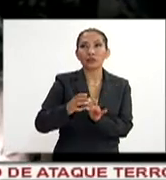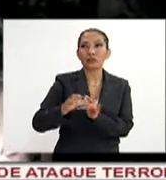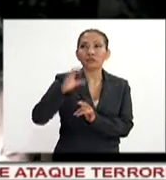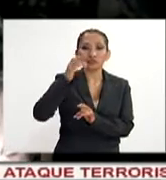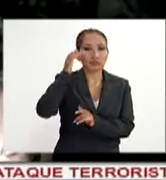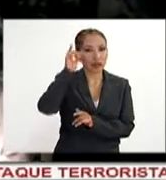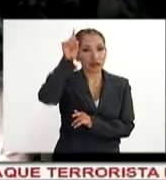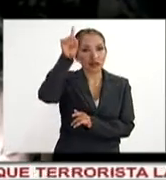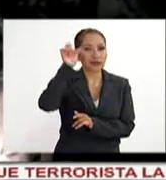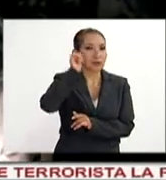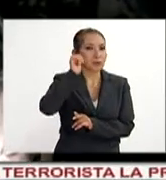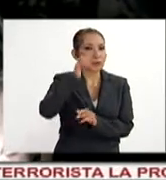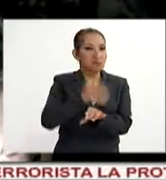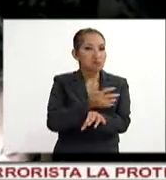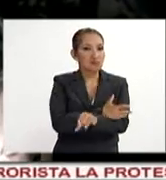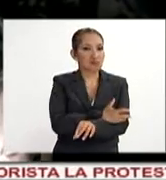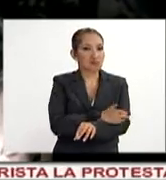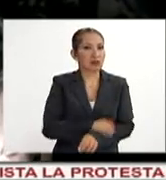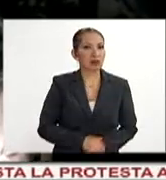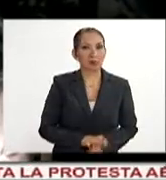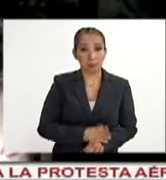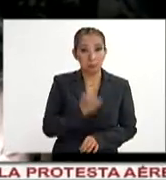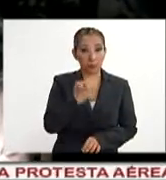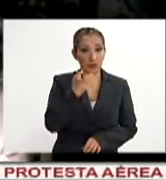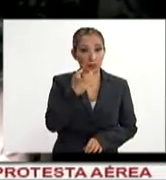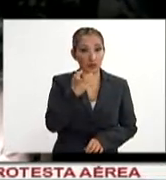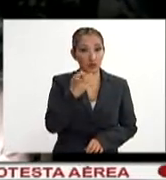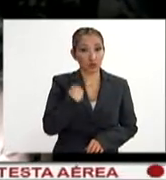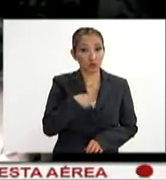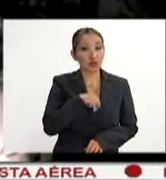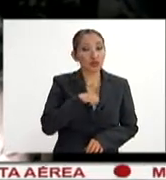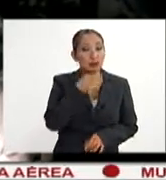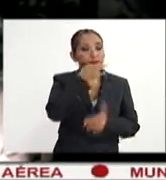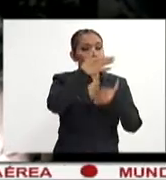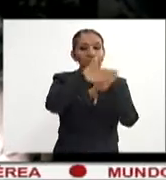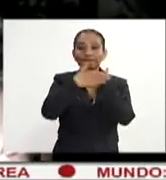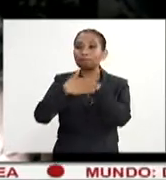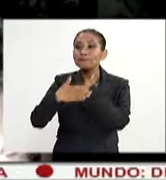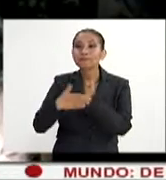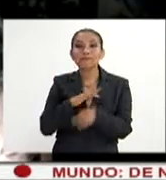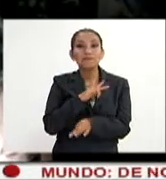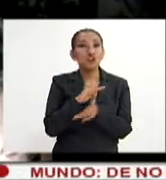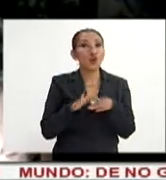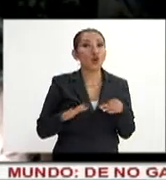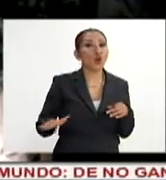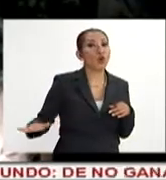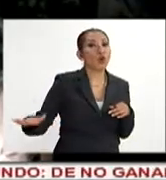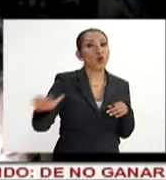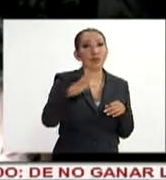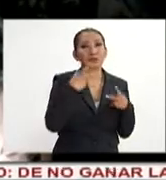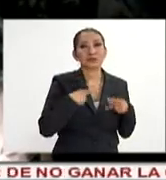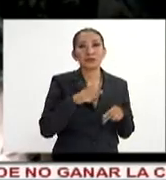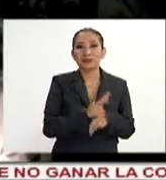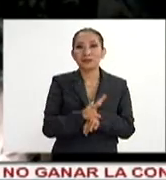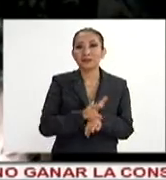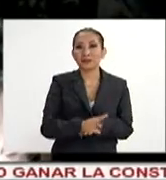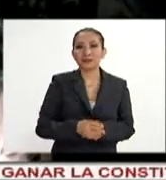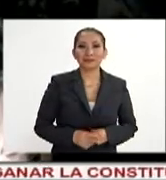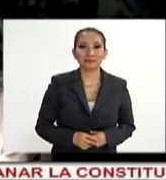acompaña. Es por esto que hacemos un llamado a todos los venezolanos,